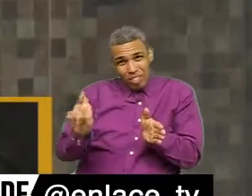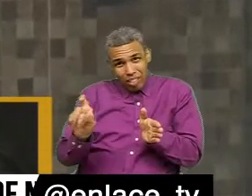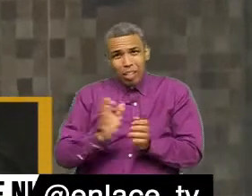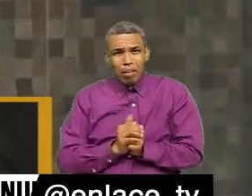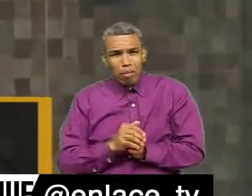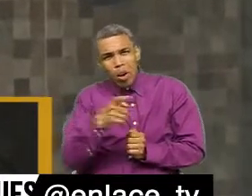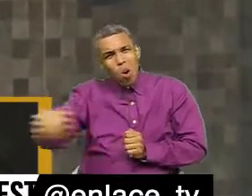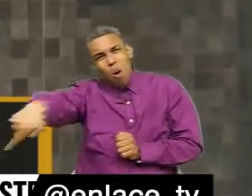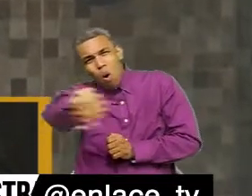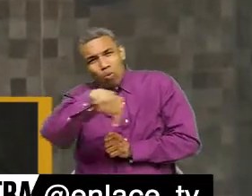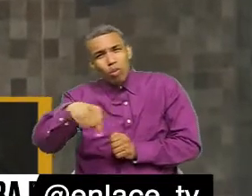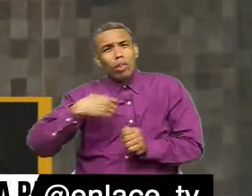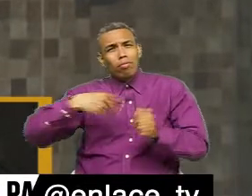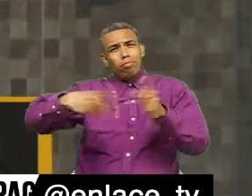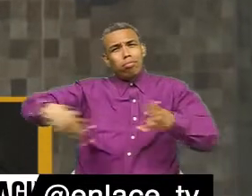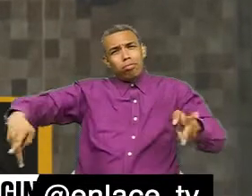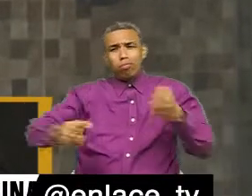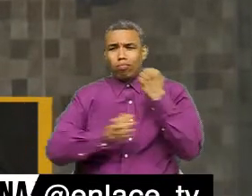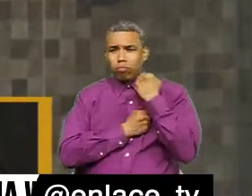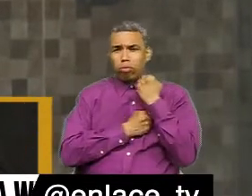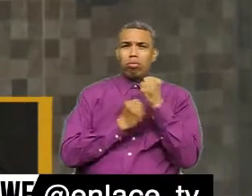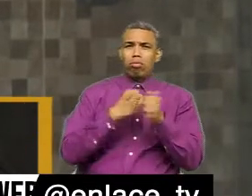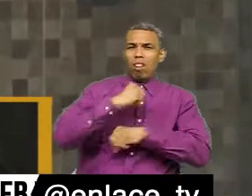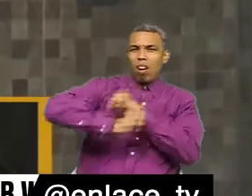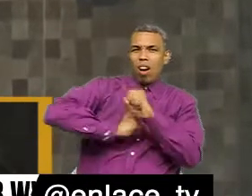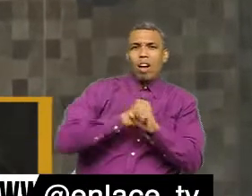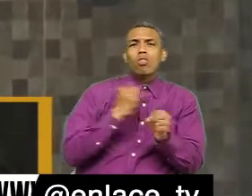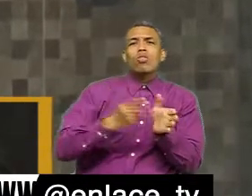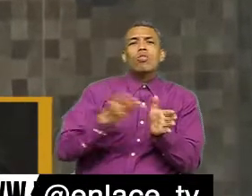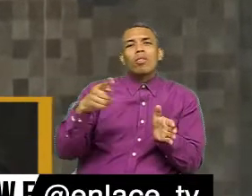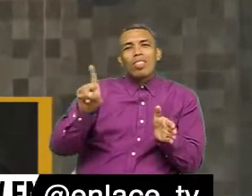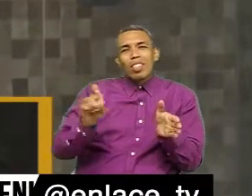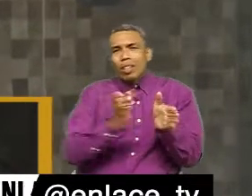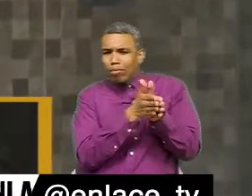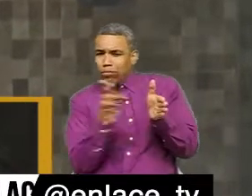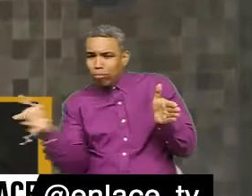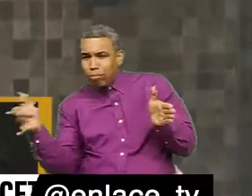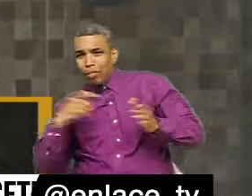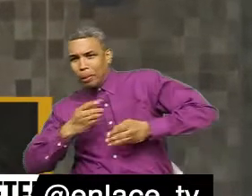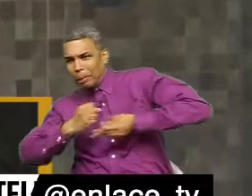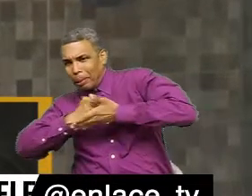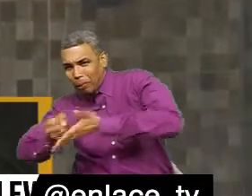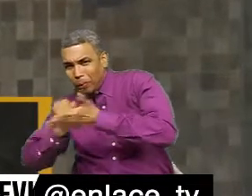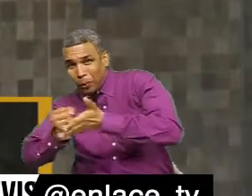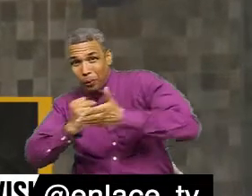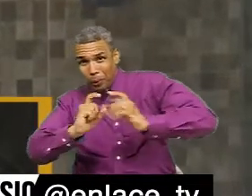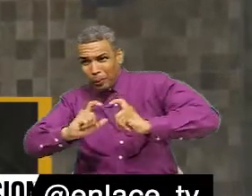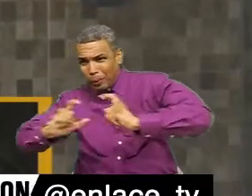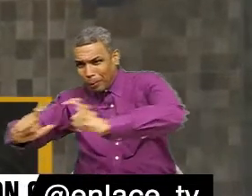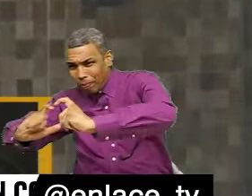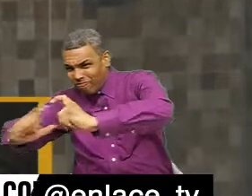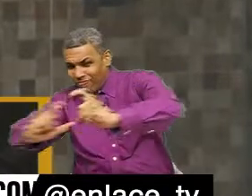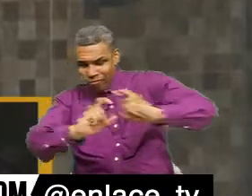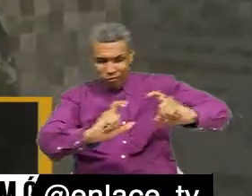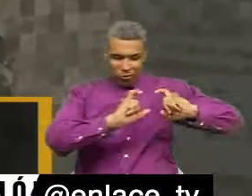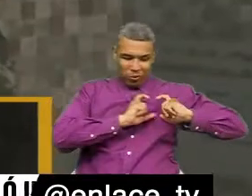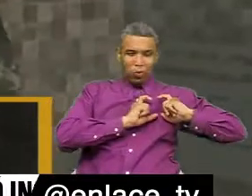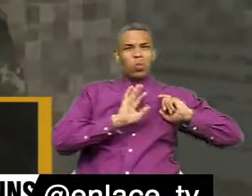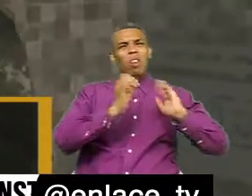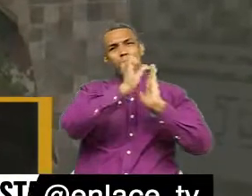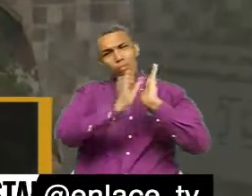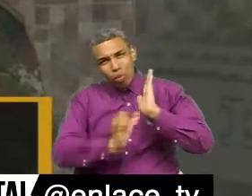productivo en cuanto a la situación, sobre todo lo que se refiere a la definición de situación militar y el apoyo a los diferentes programas del Gobierno Nacional.